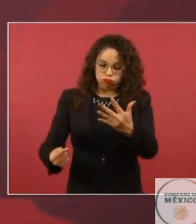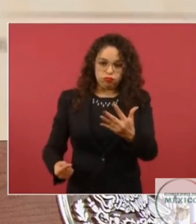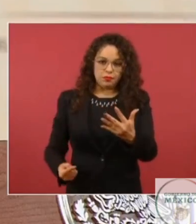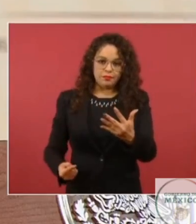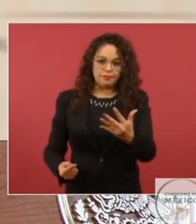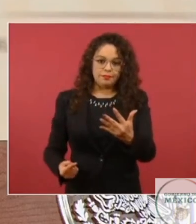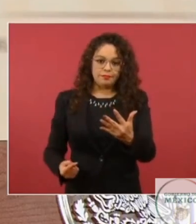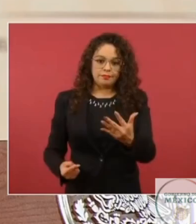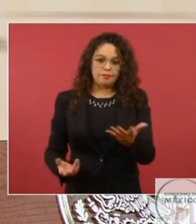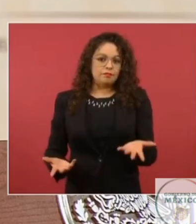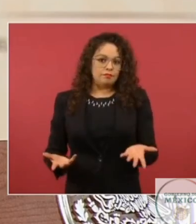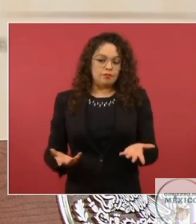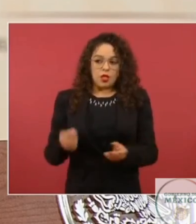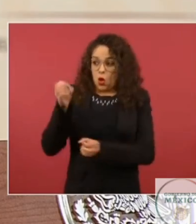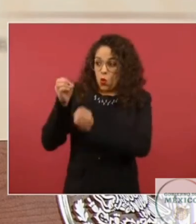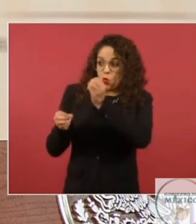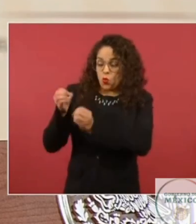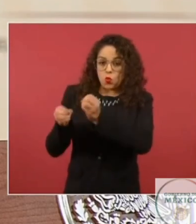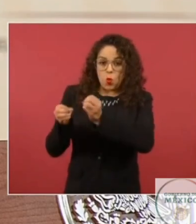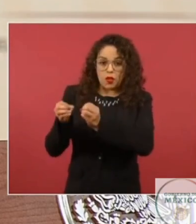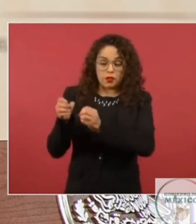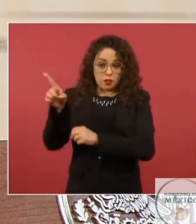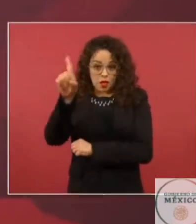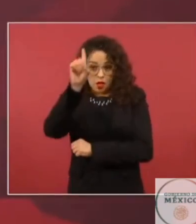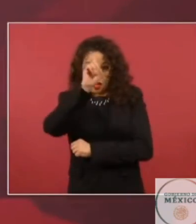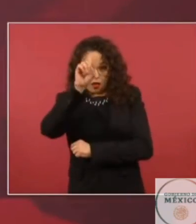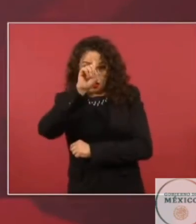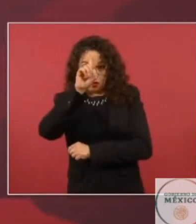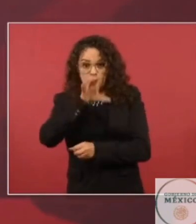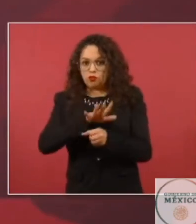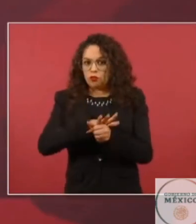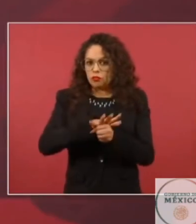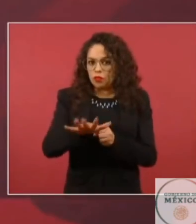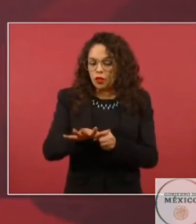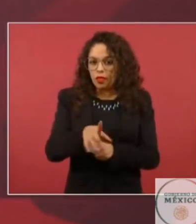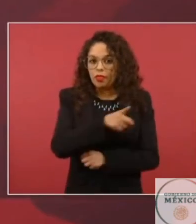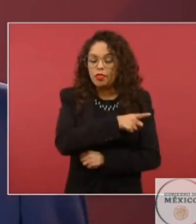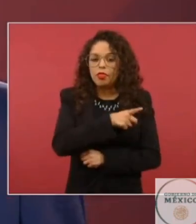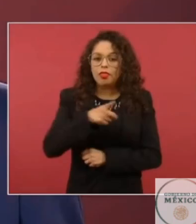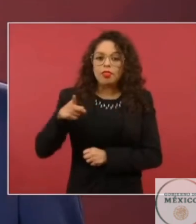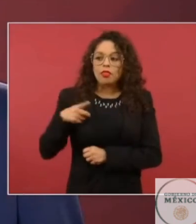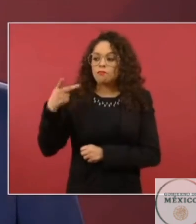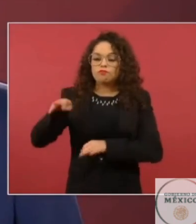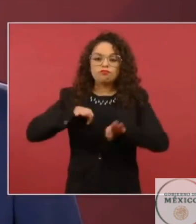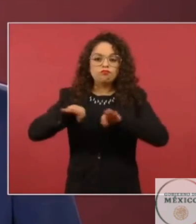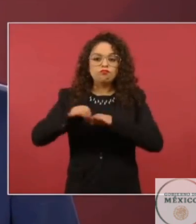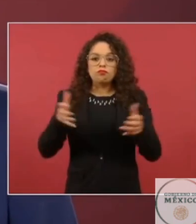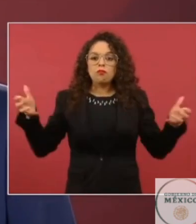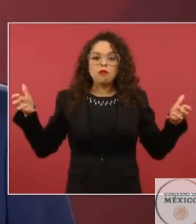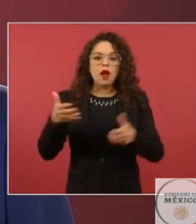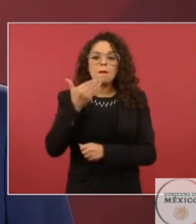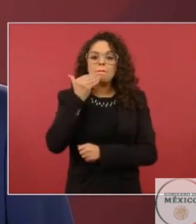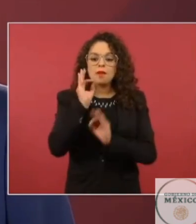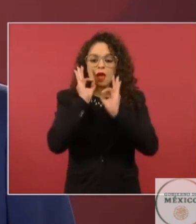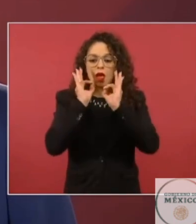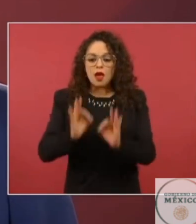Y la recomendación a los jueces es que actúen con honestidad,